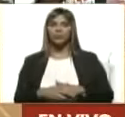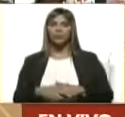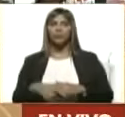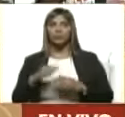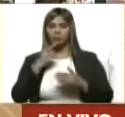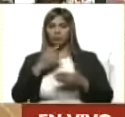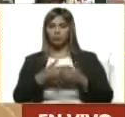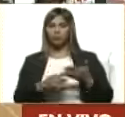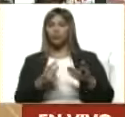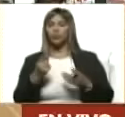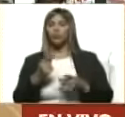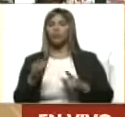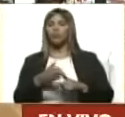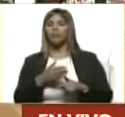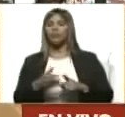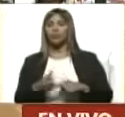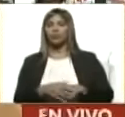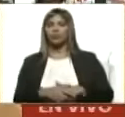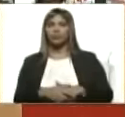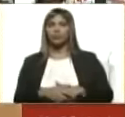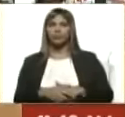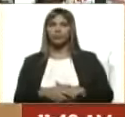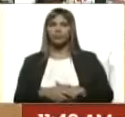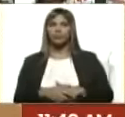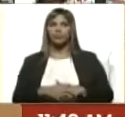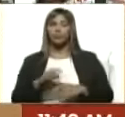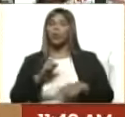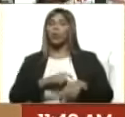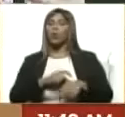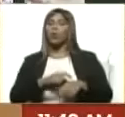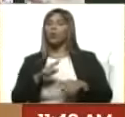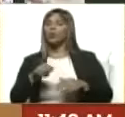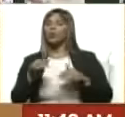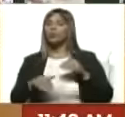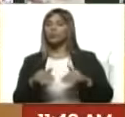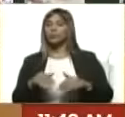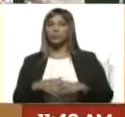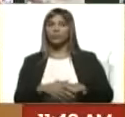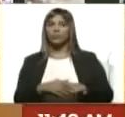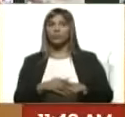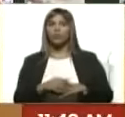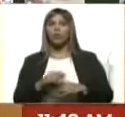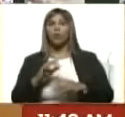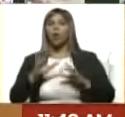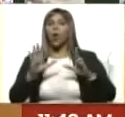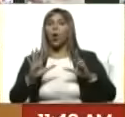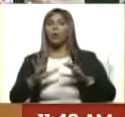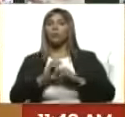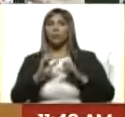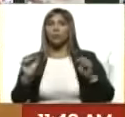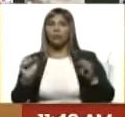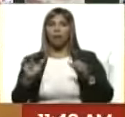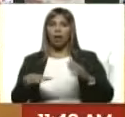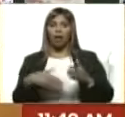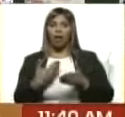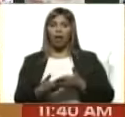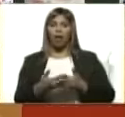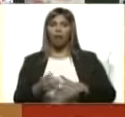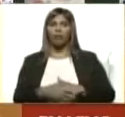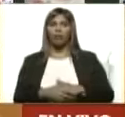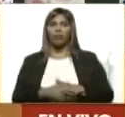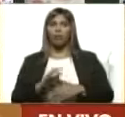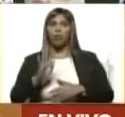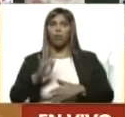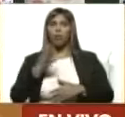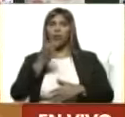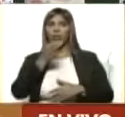expediente solo es la violencia. El horario de los centros de votación, escuchemos, será desde las 8 de la mañana hasta las